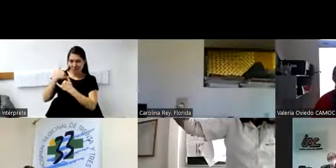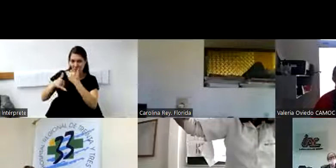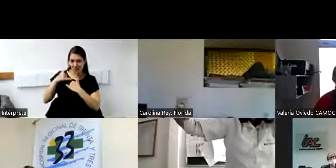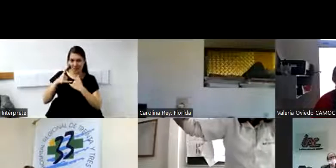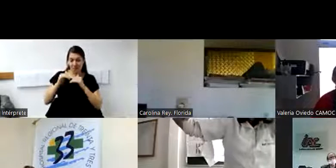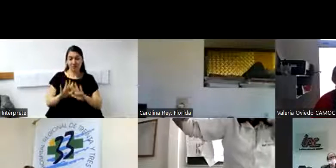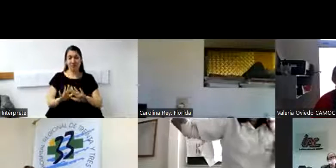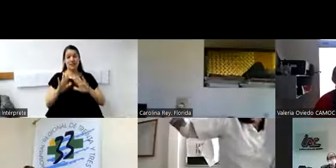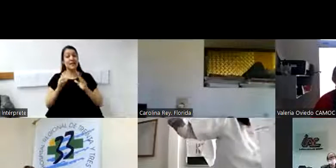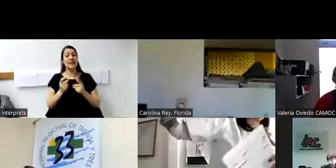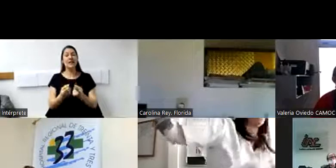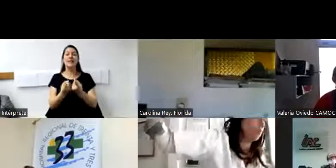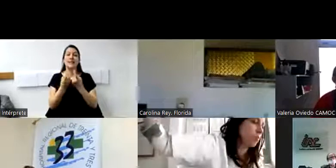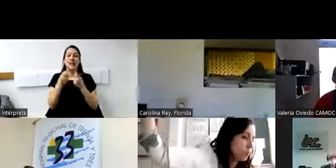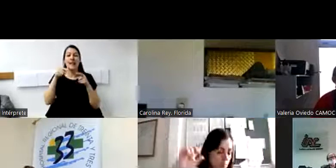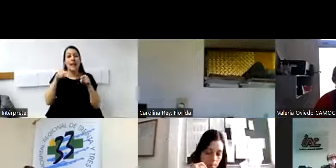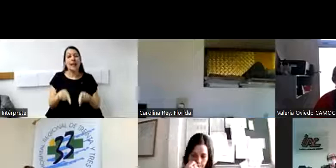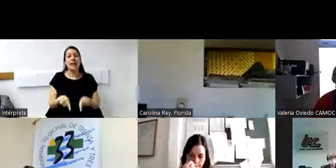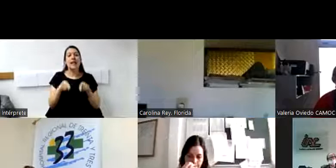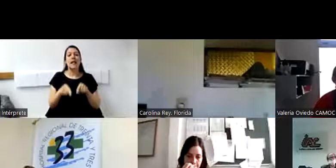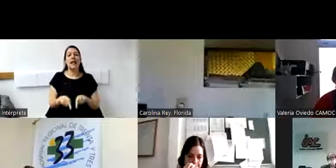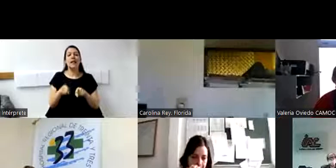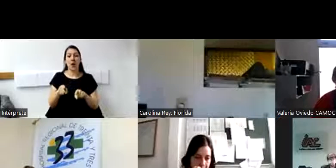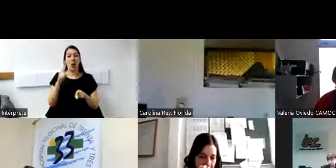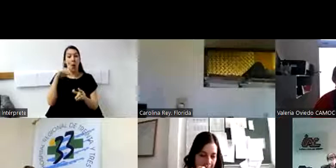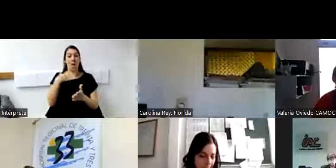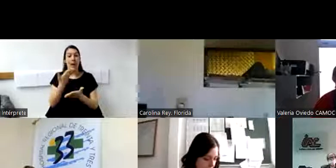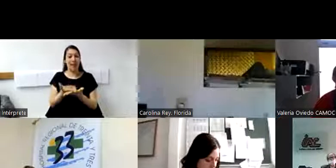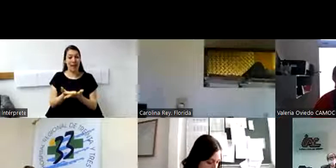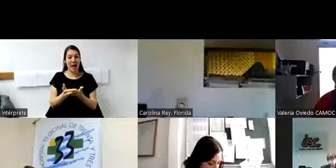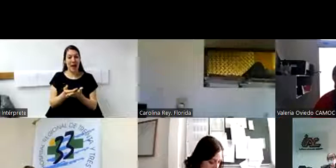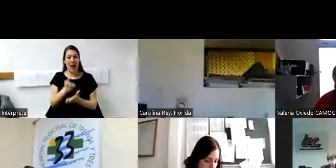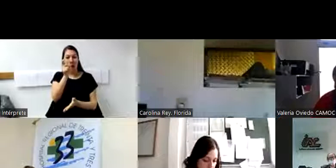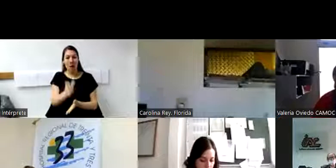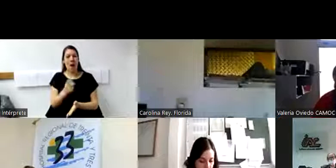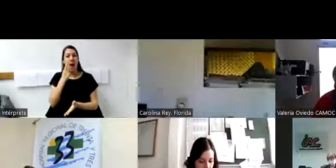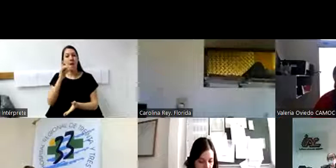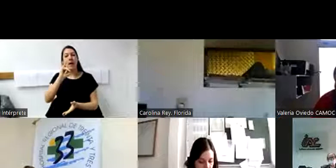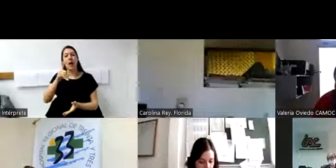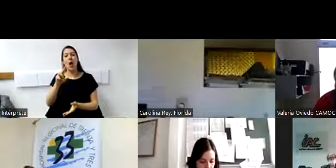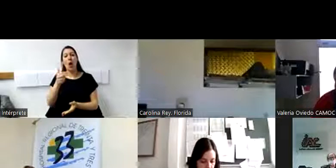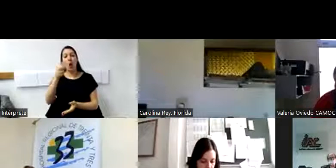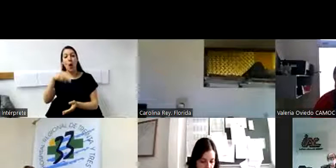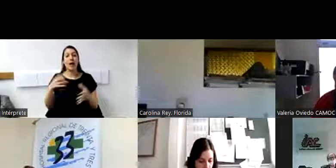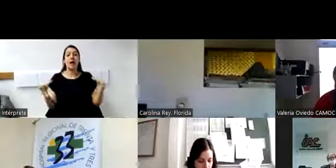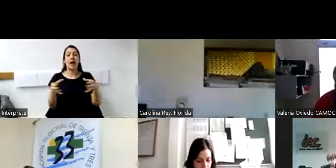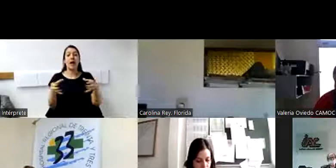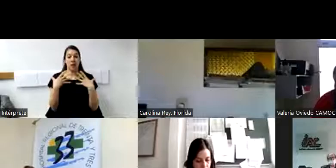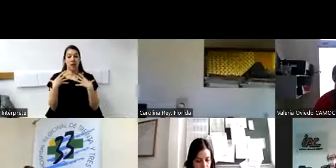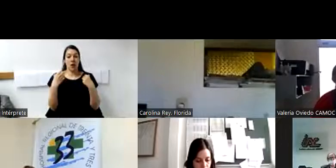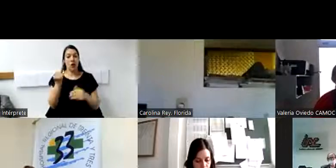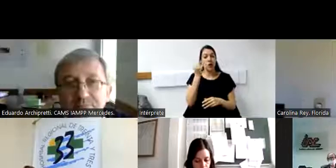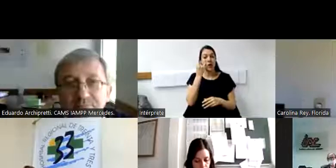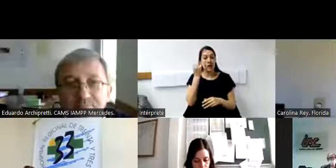es necesario vehiculizar esta parte que nos plantea Juan José en los equipos de salud sexual y reproductiva, en los